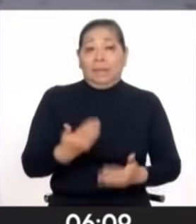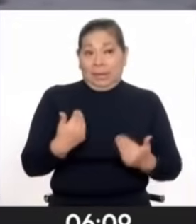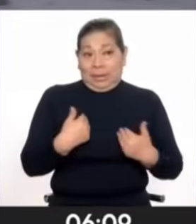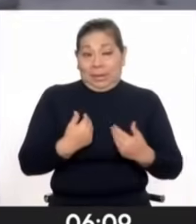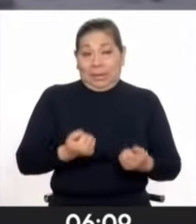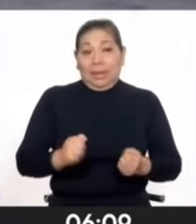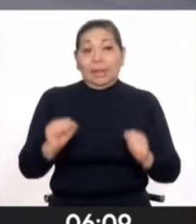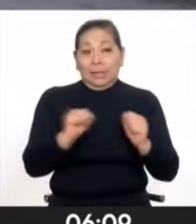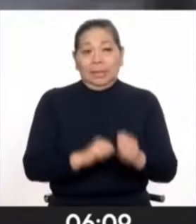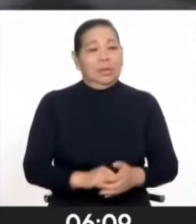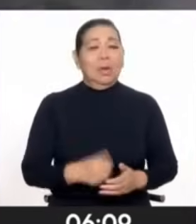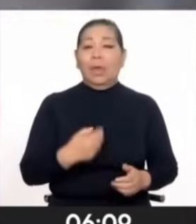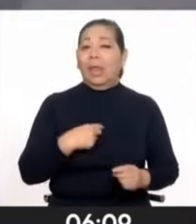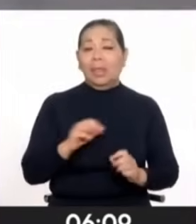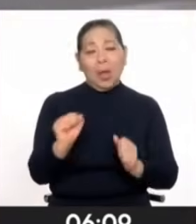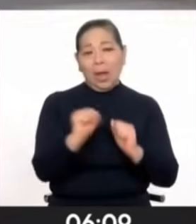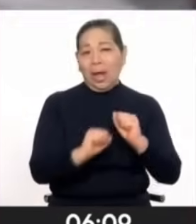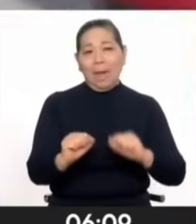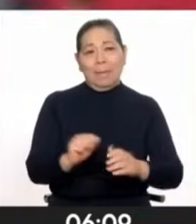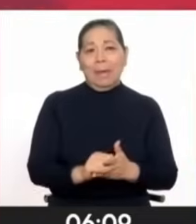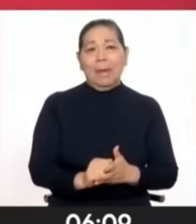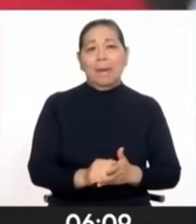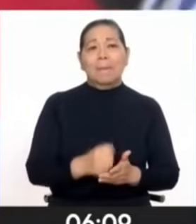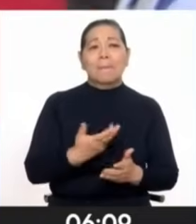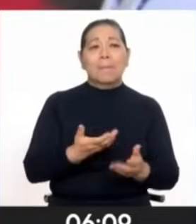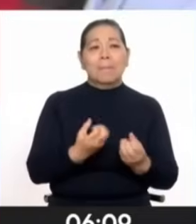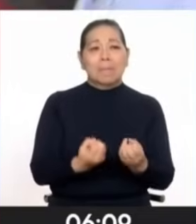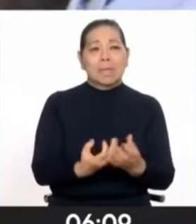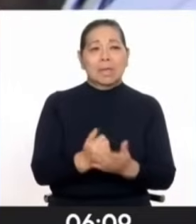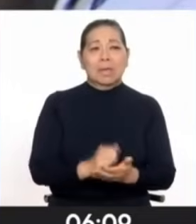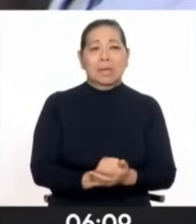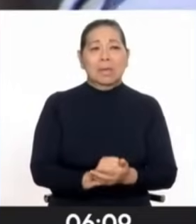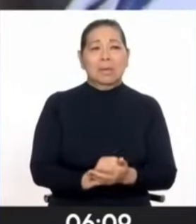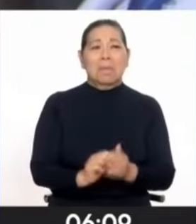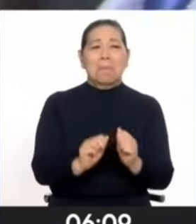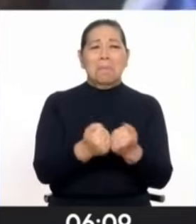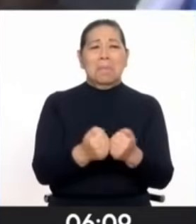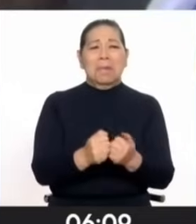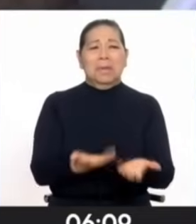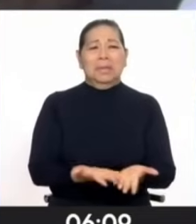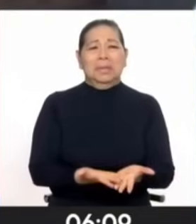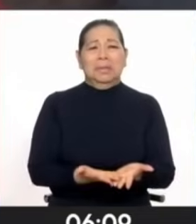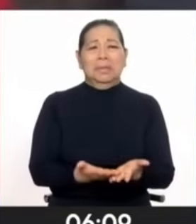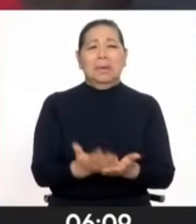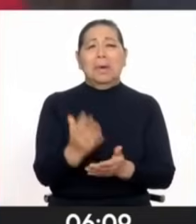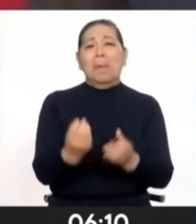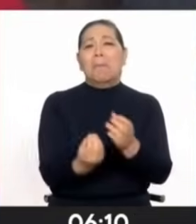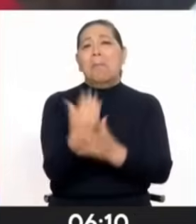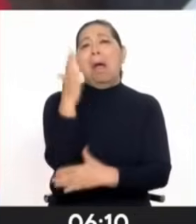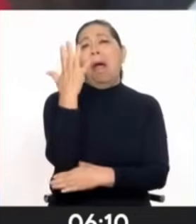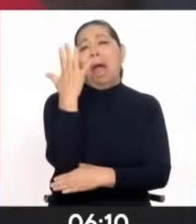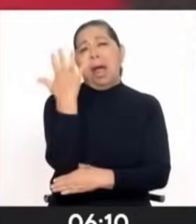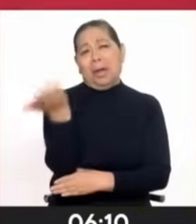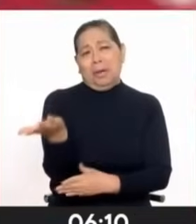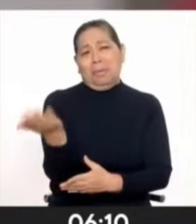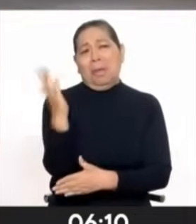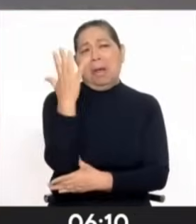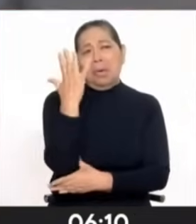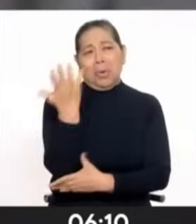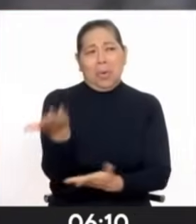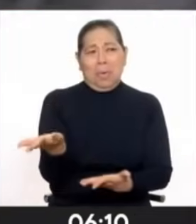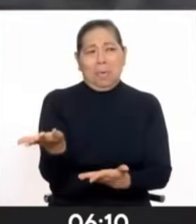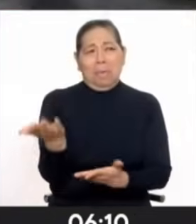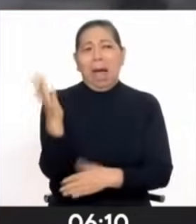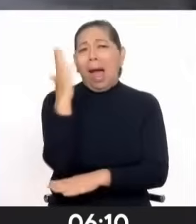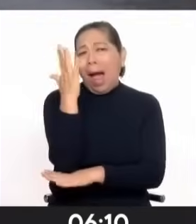tenía su lavadero acá? No, yo no tengo lavadero. Acá tengo mi jardín, pero todo lo han roto. Hasta mira el arbolito, todo lo han roto. ¿Cómo es posible que lo